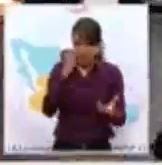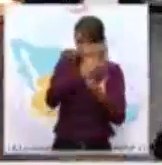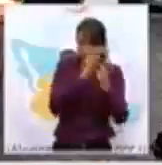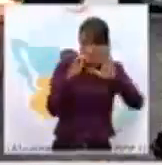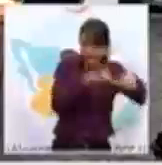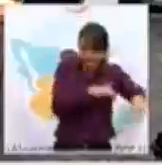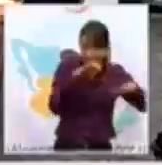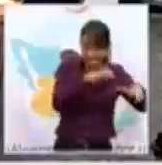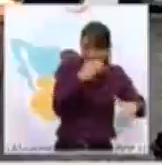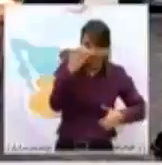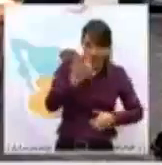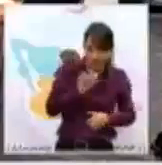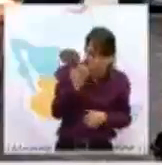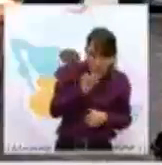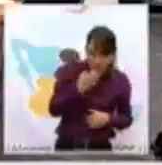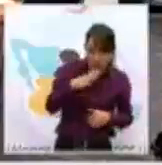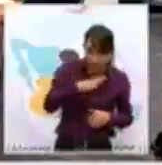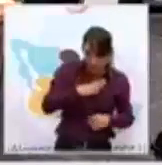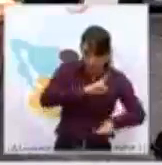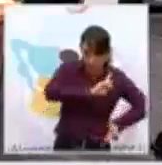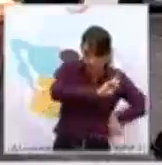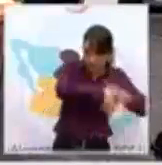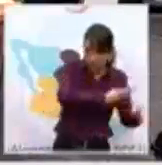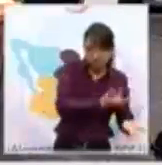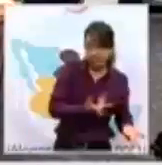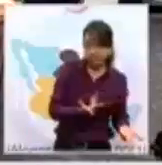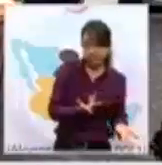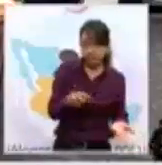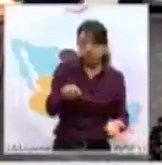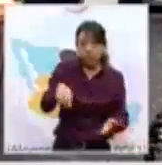15 años. Sin embargo,